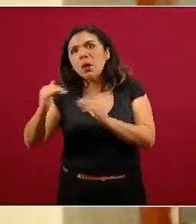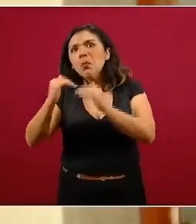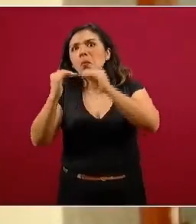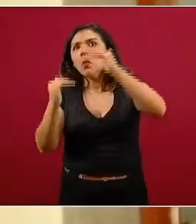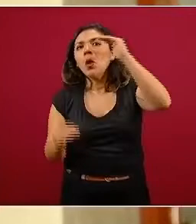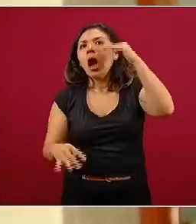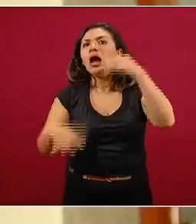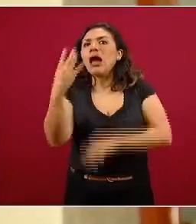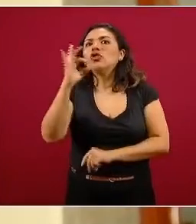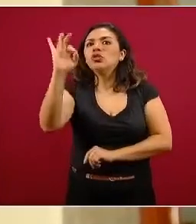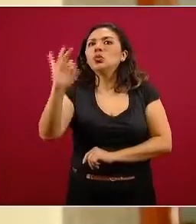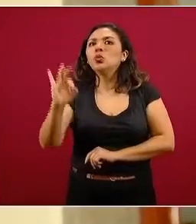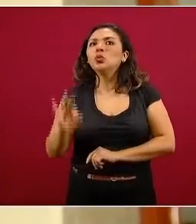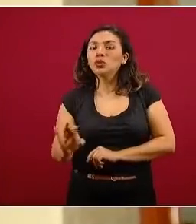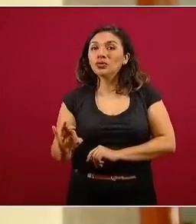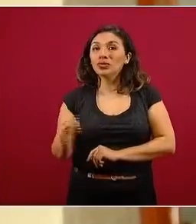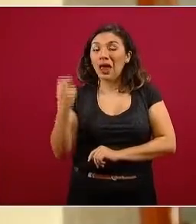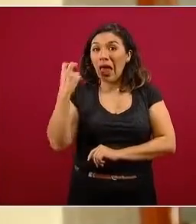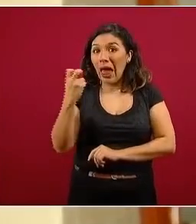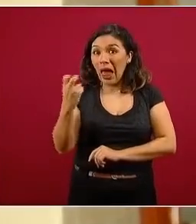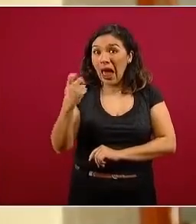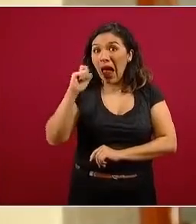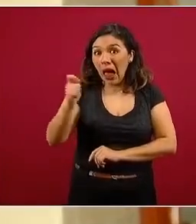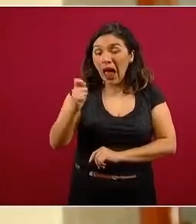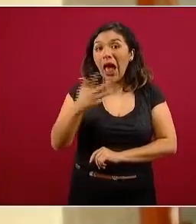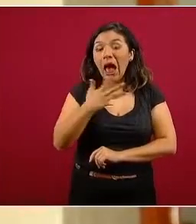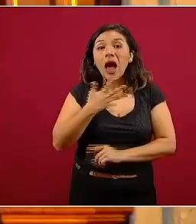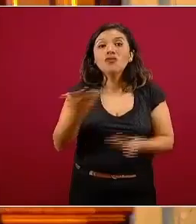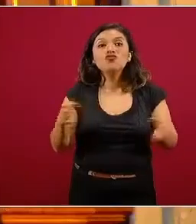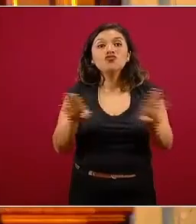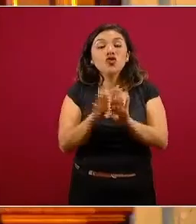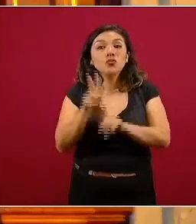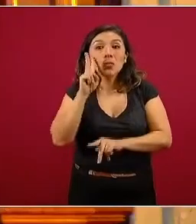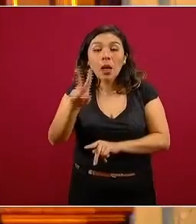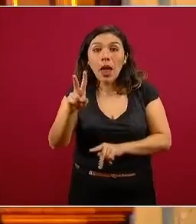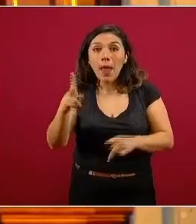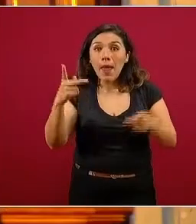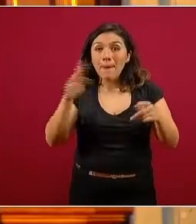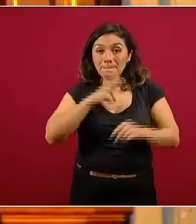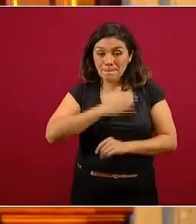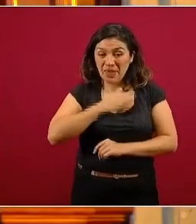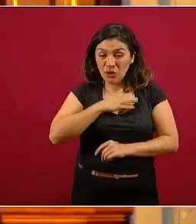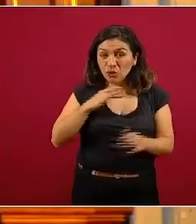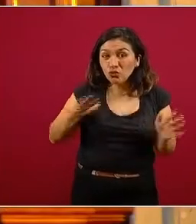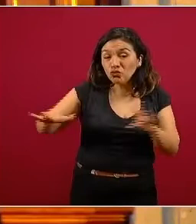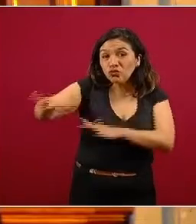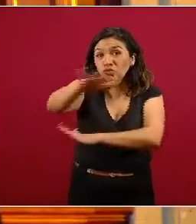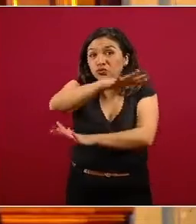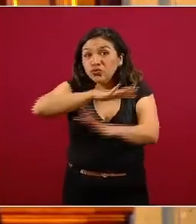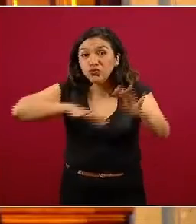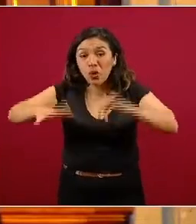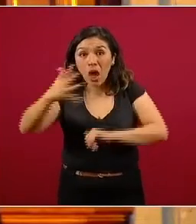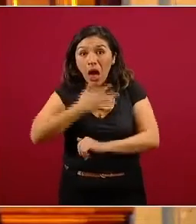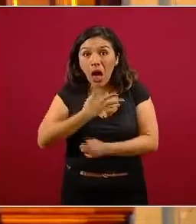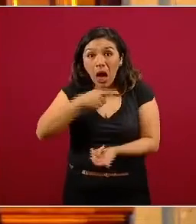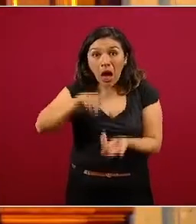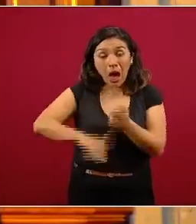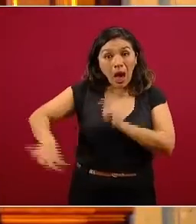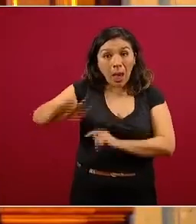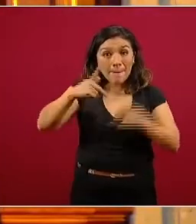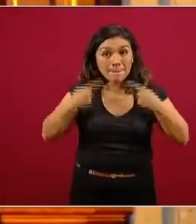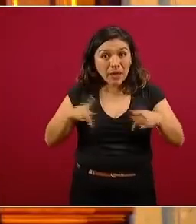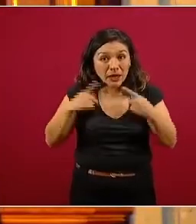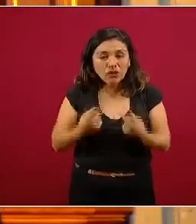14 puntos, lo que también habla que la entonces circulación del virus SARS-CoV-2 en el nivel comunitario y lógicamente en